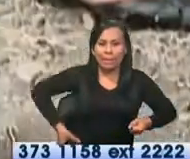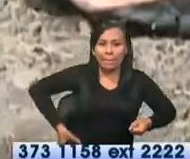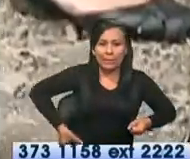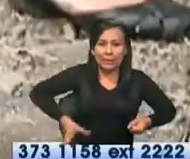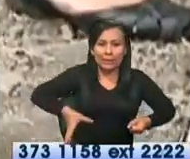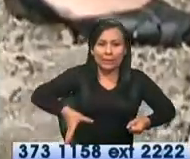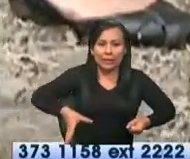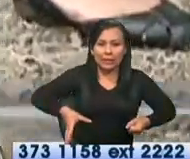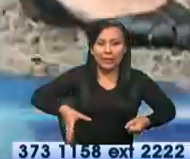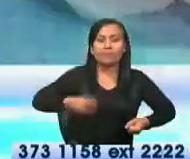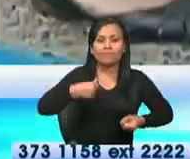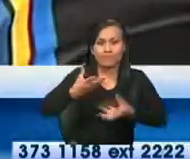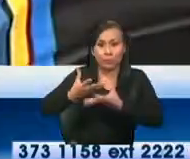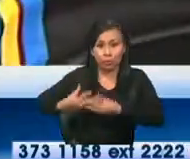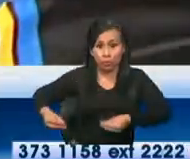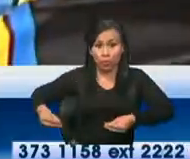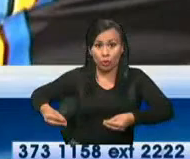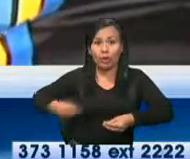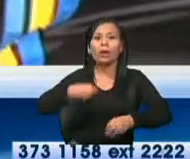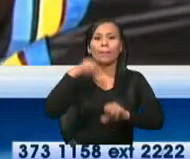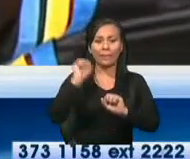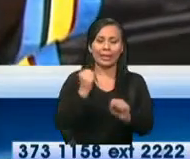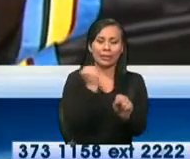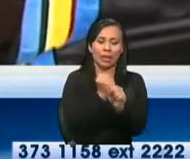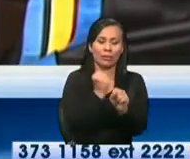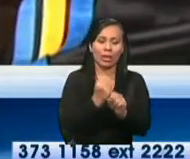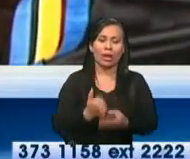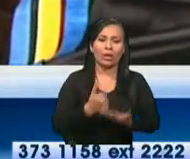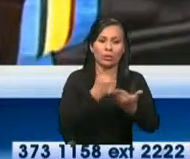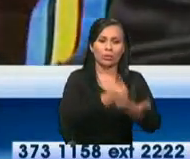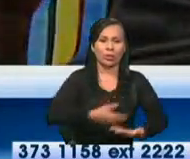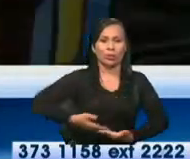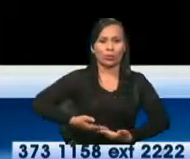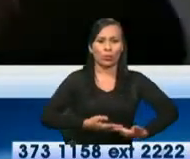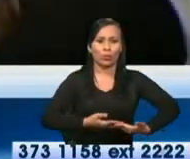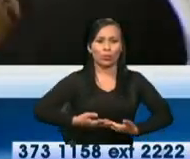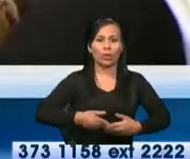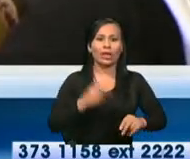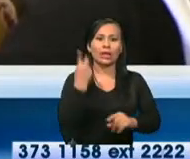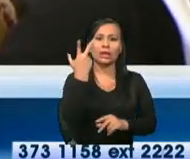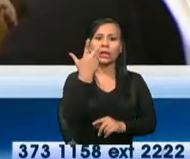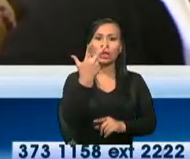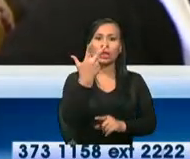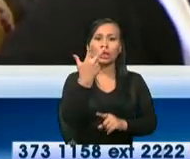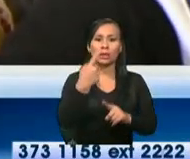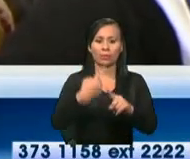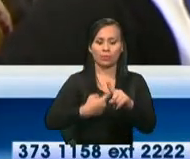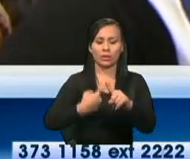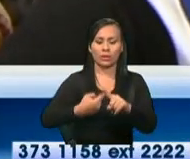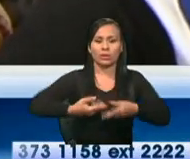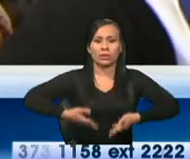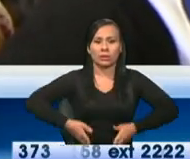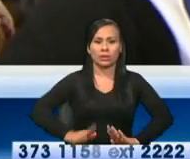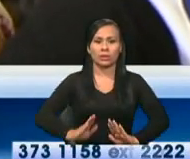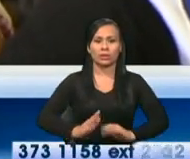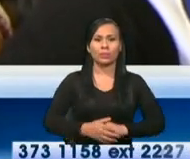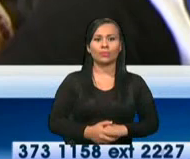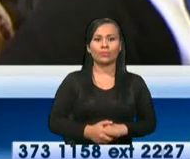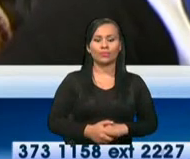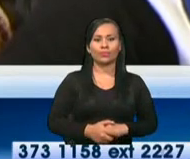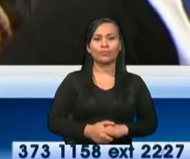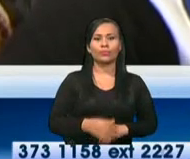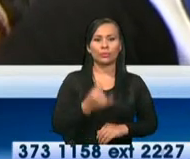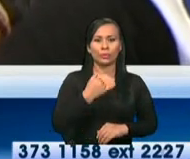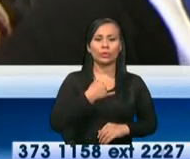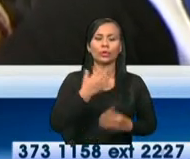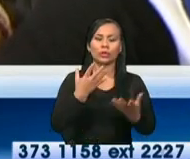para poder trabajar y sacar adelante a la pequeña de 3 meses de nacida. Quiero que se haga justicia, que no quede impune